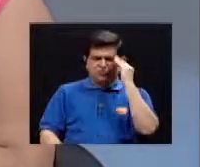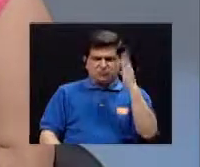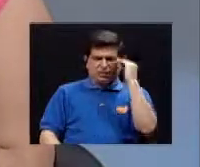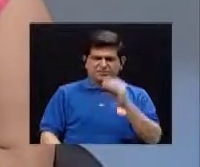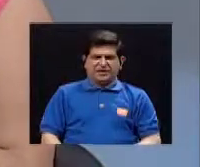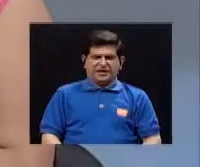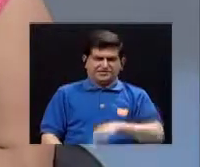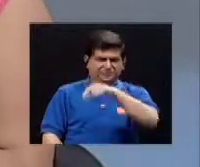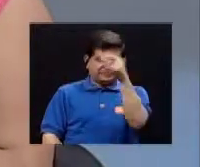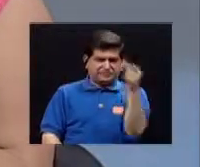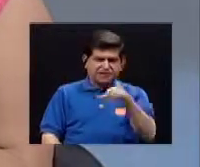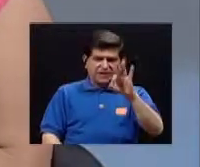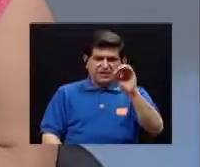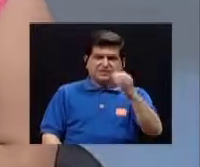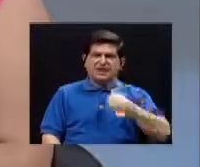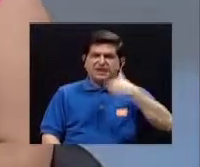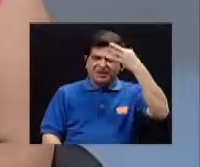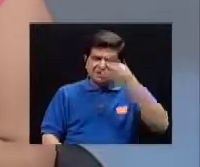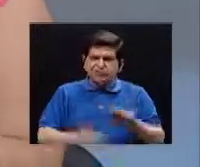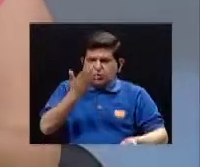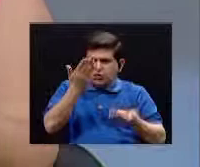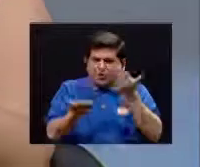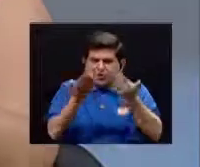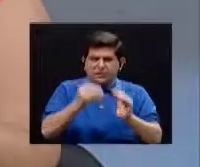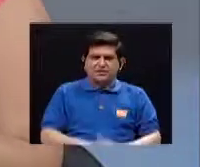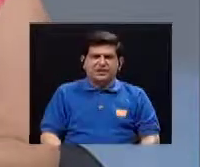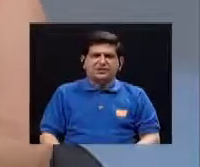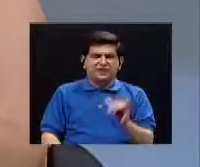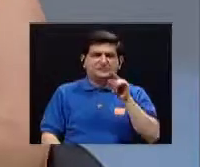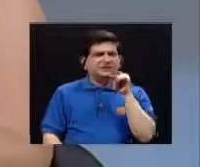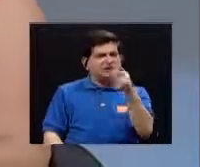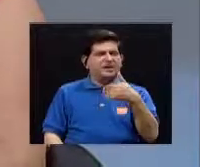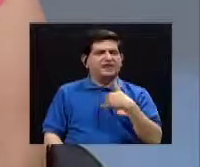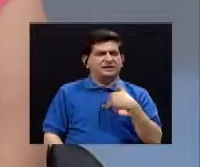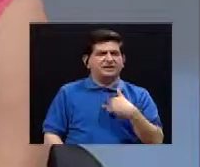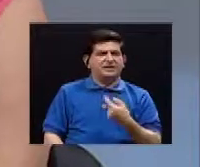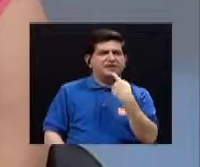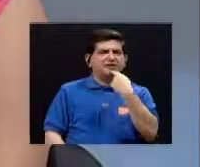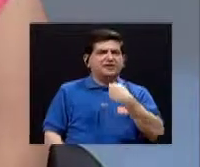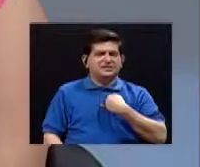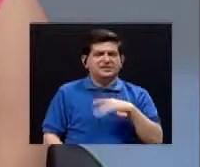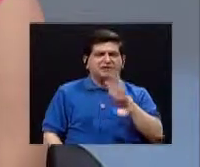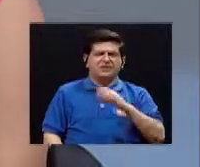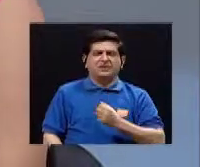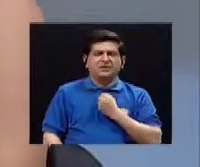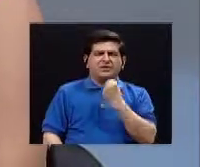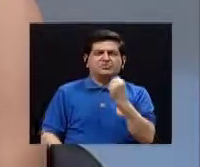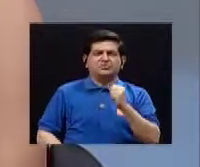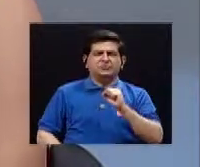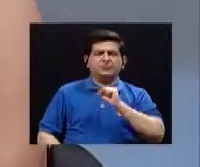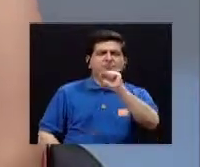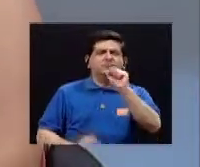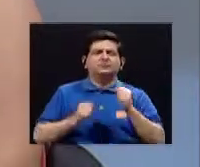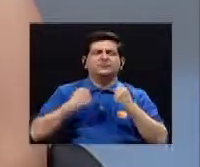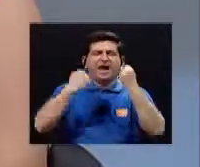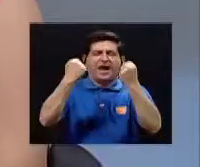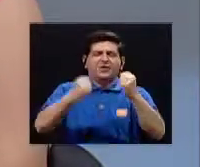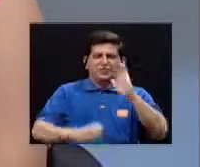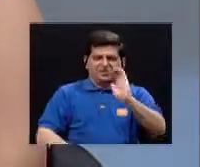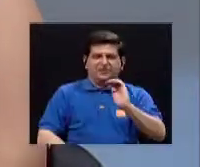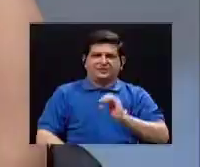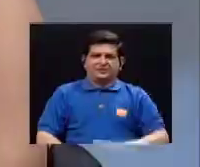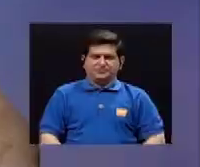contarme vos cuál fue tu vivencia de italia-90 que tal vez yo creo que por ahí por ahí queda también lo que nos hablaba de tus héroes de la niñez